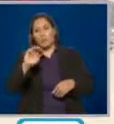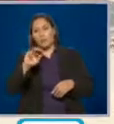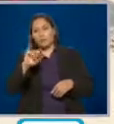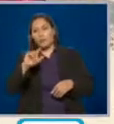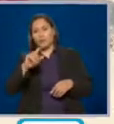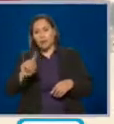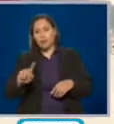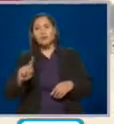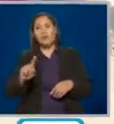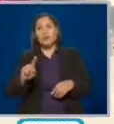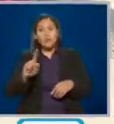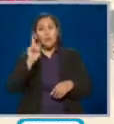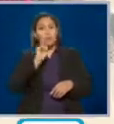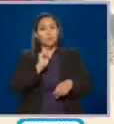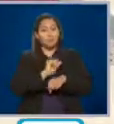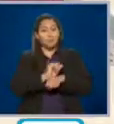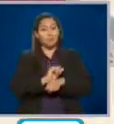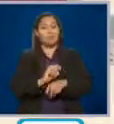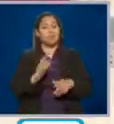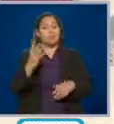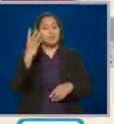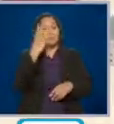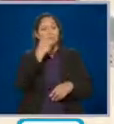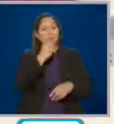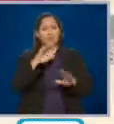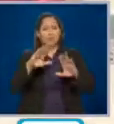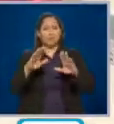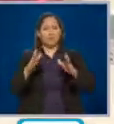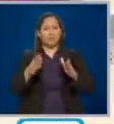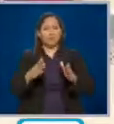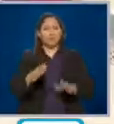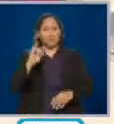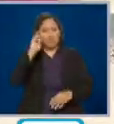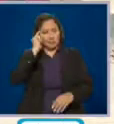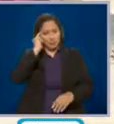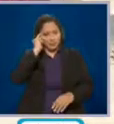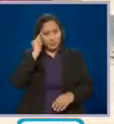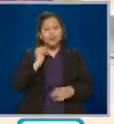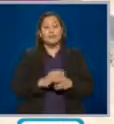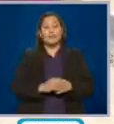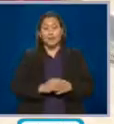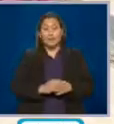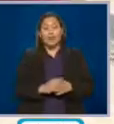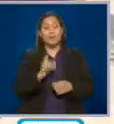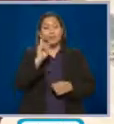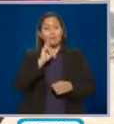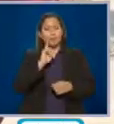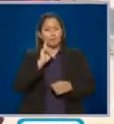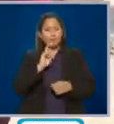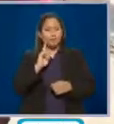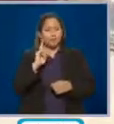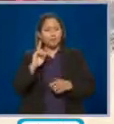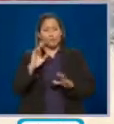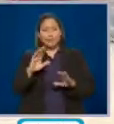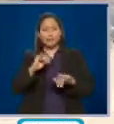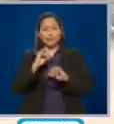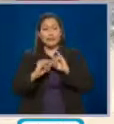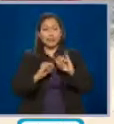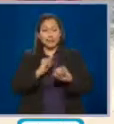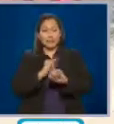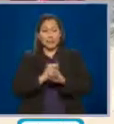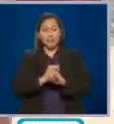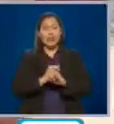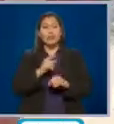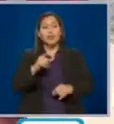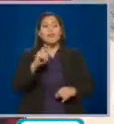El Columba Domínguez, qué belleza indígena, la musa, A nivel internacional. la musa del